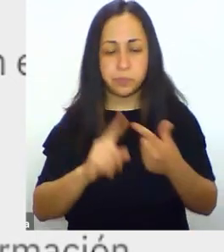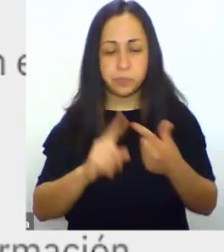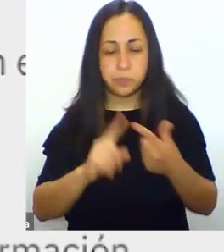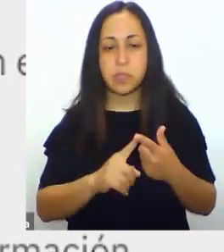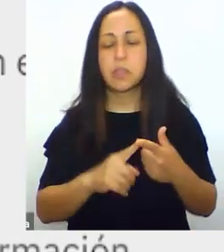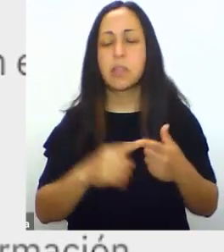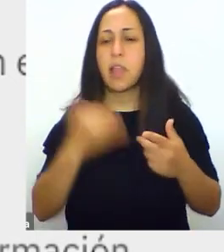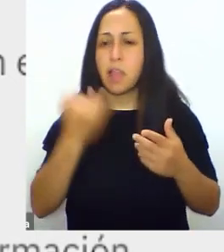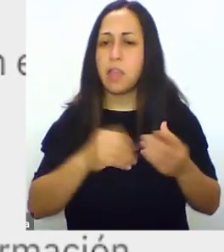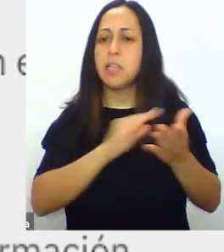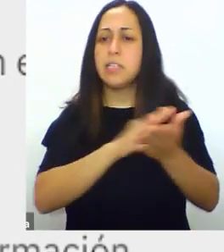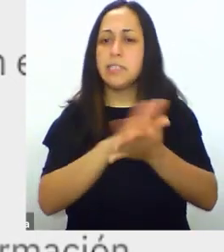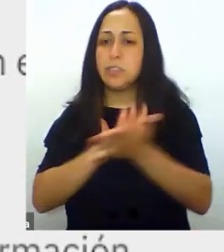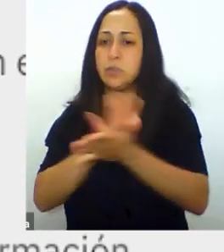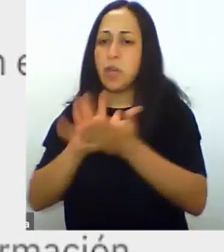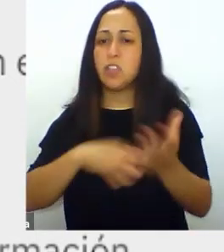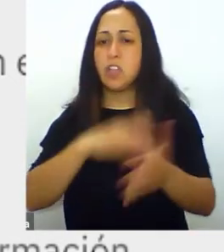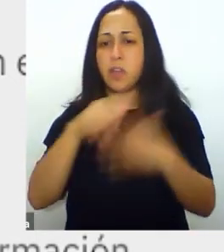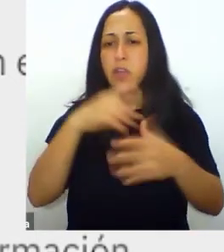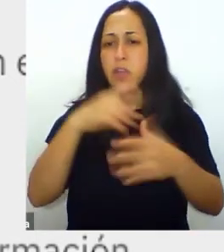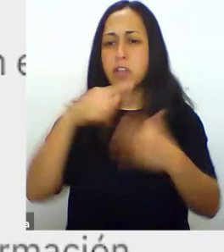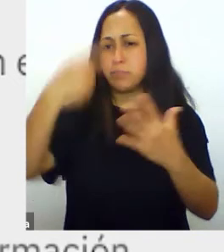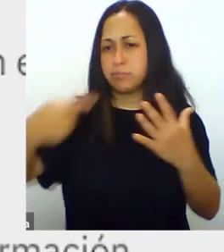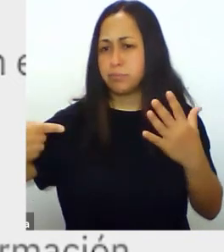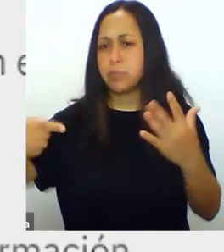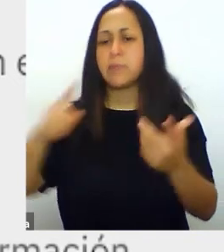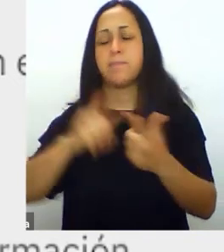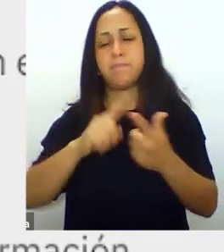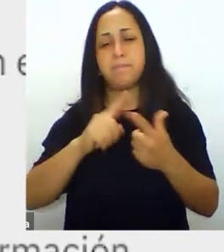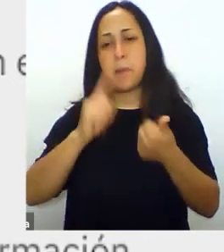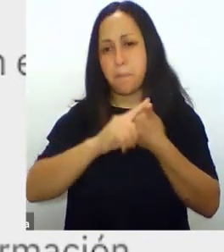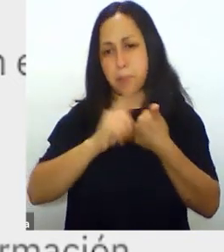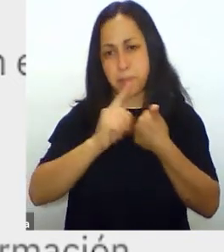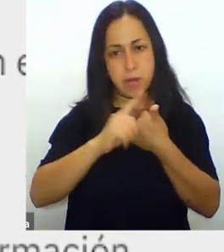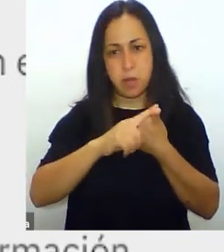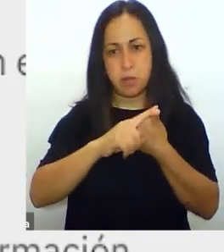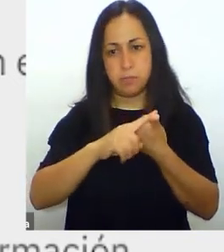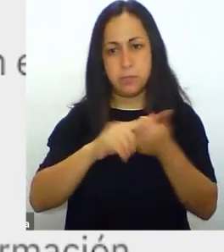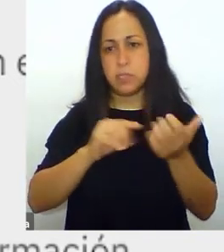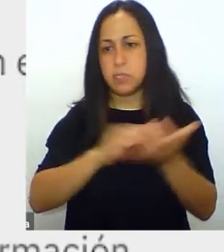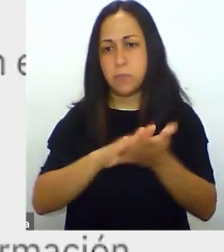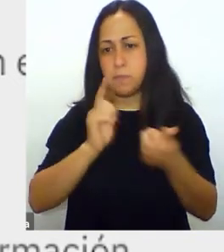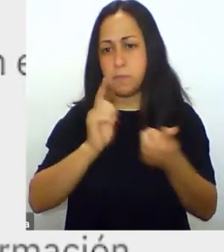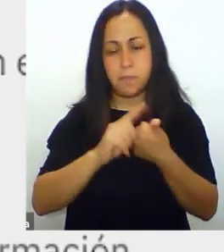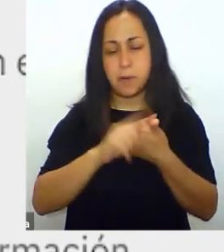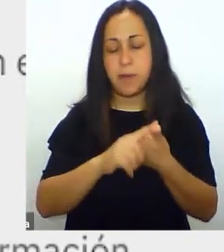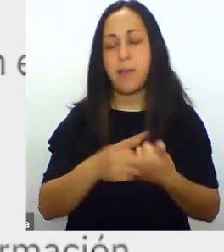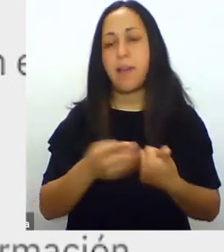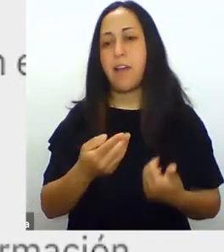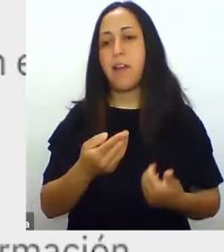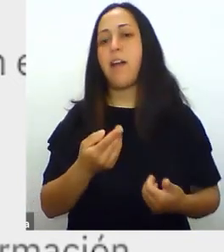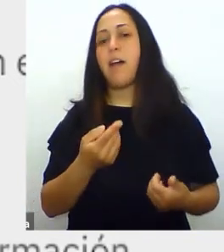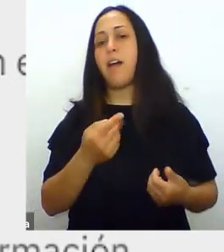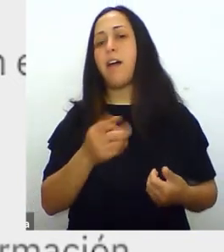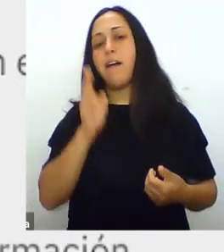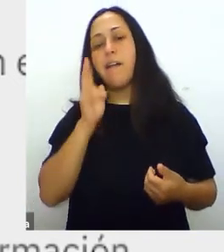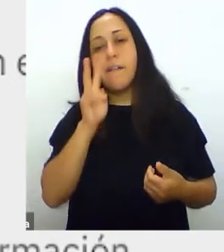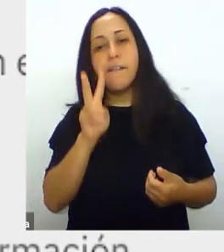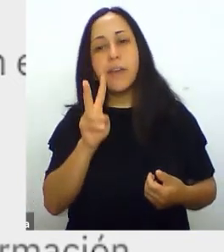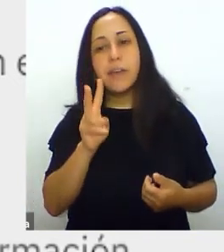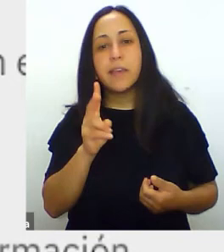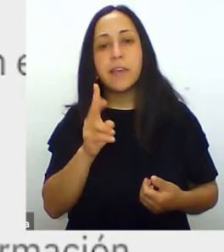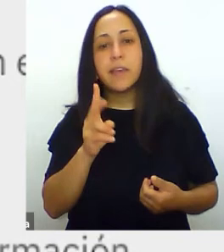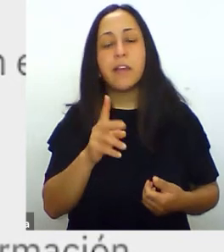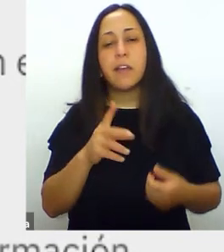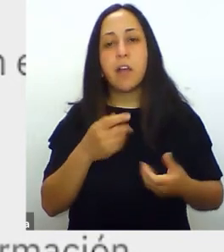están dando un montón de situaciones de violencia. En primera instancia, se ve que